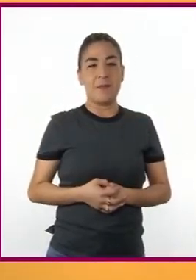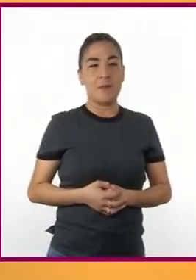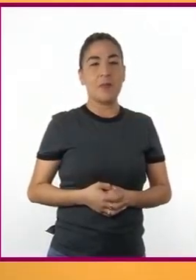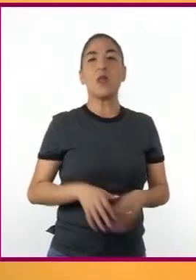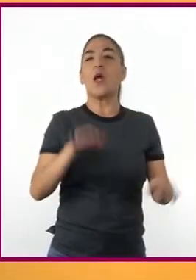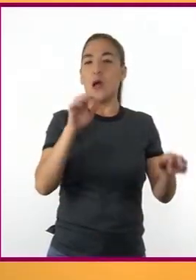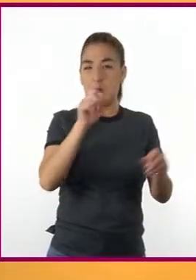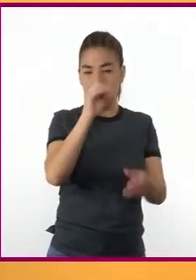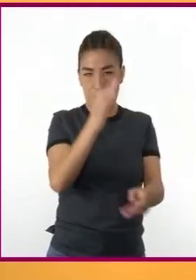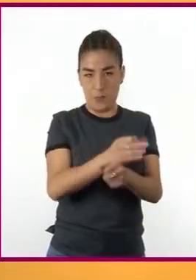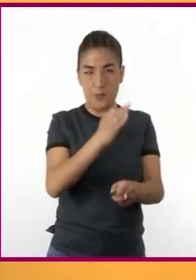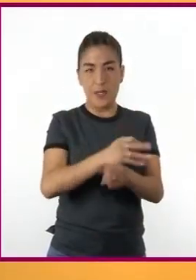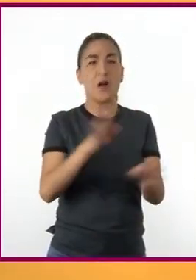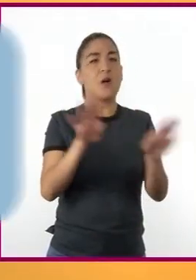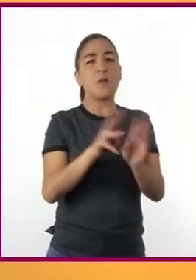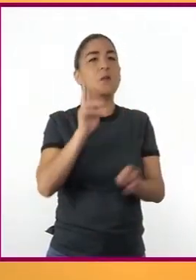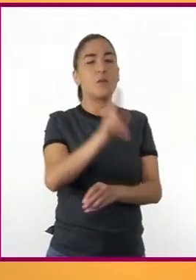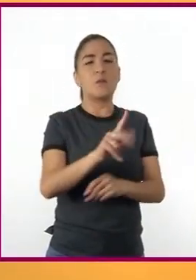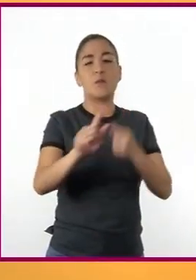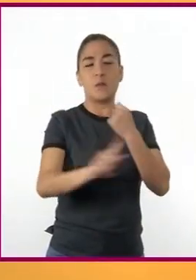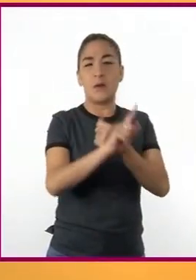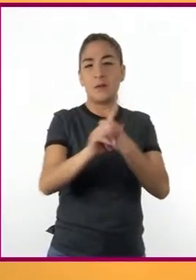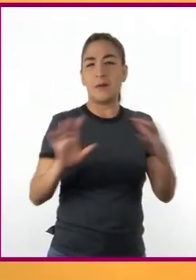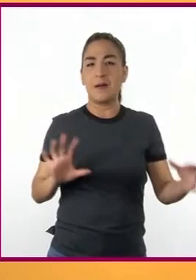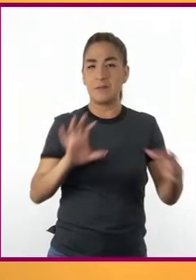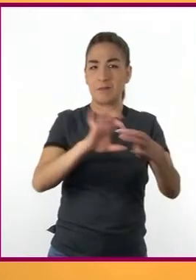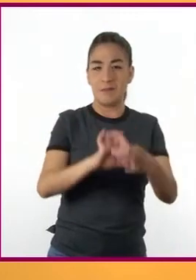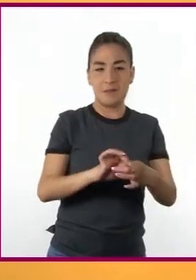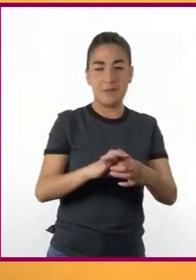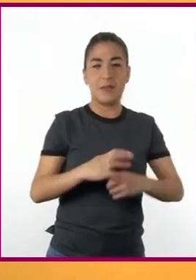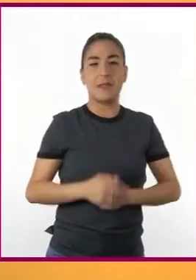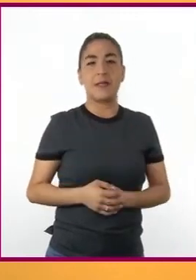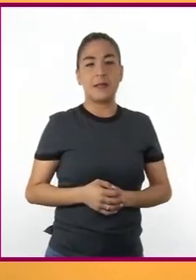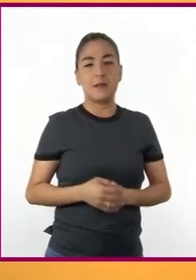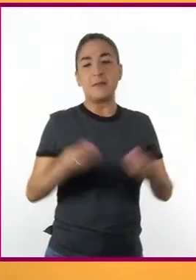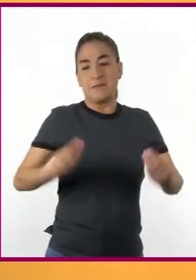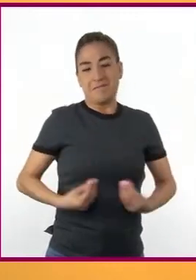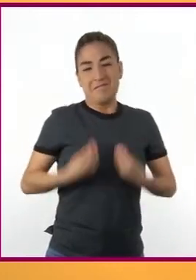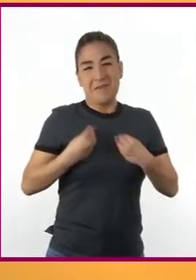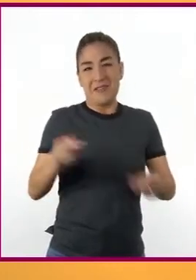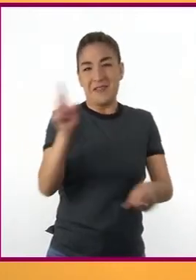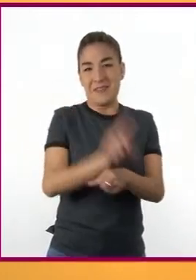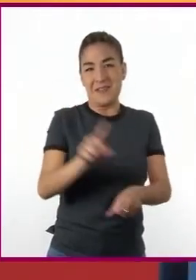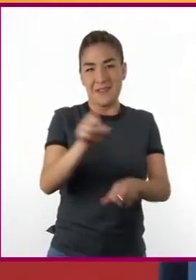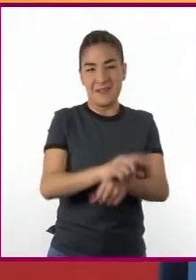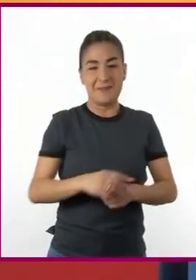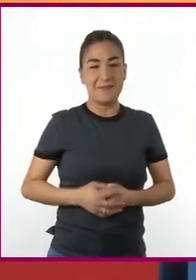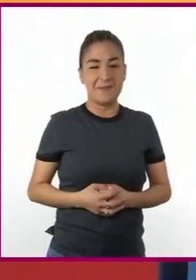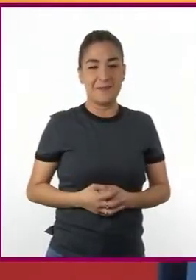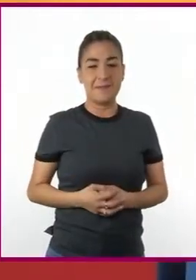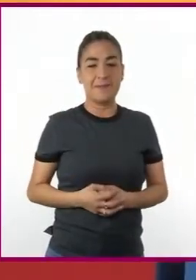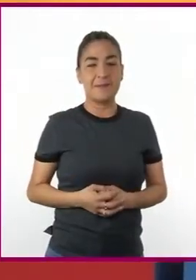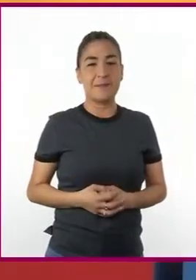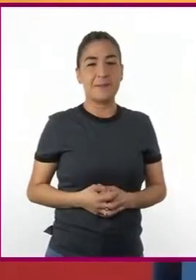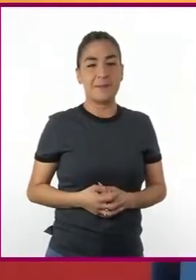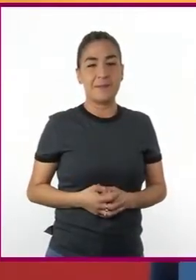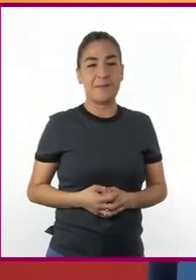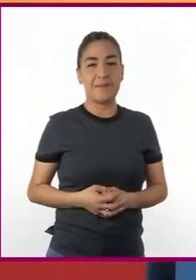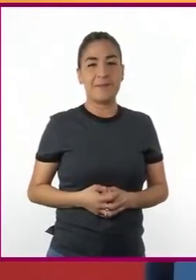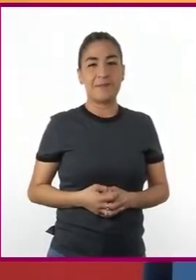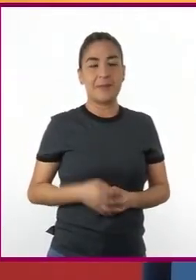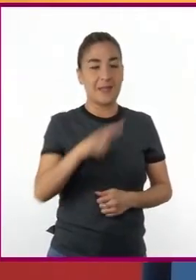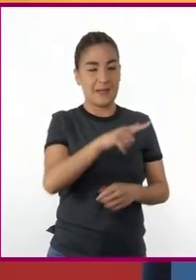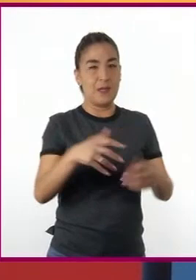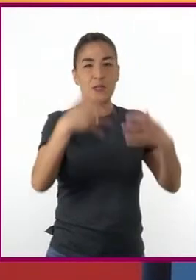Trabajemos ahora en un problema asociado a una situación de la vida cotidiana. Una empresa